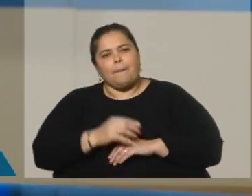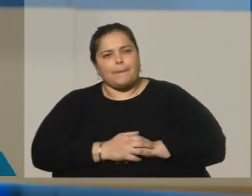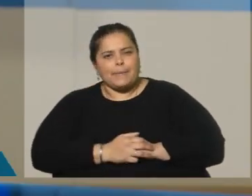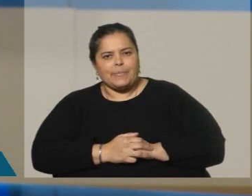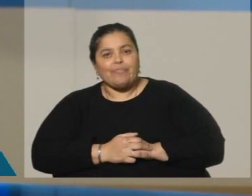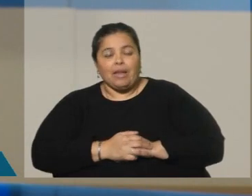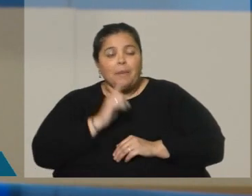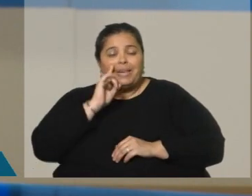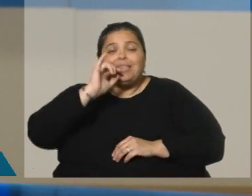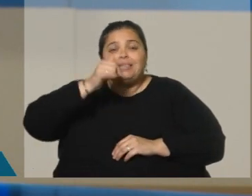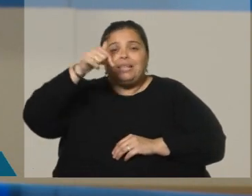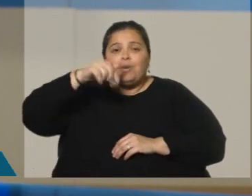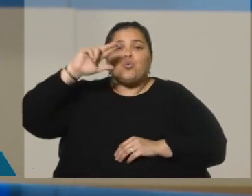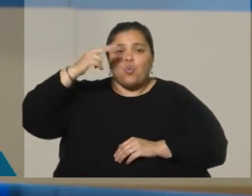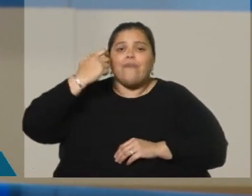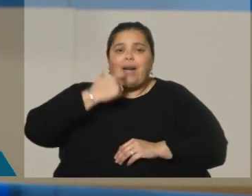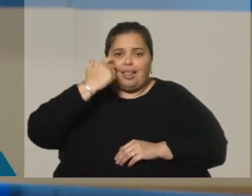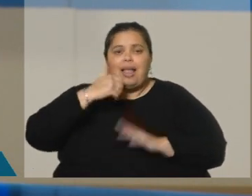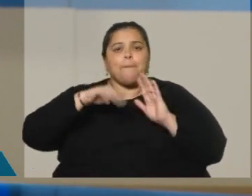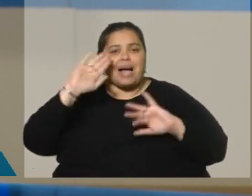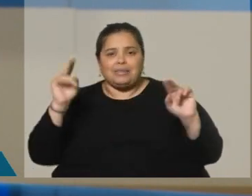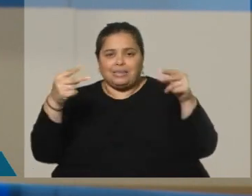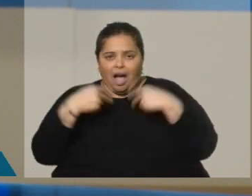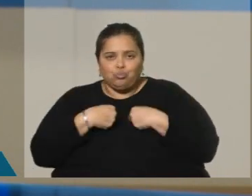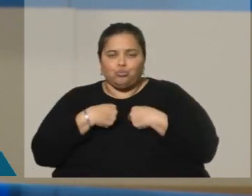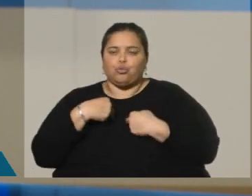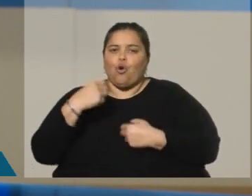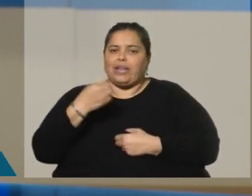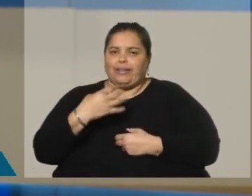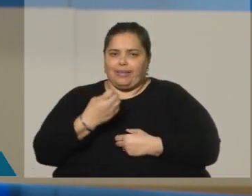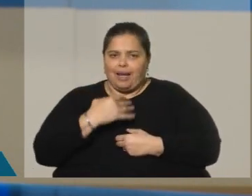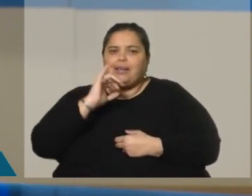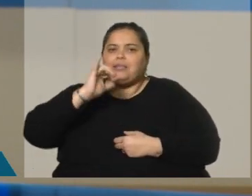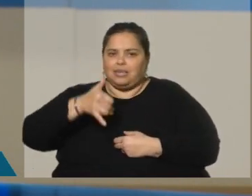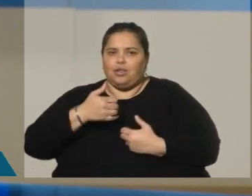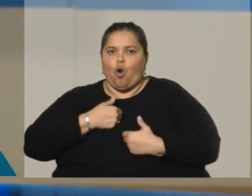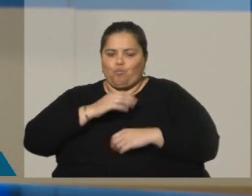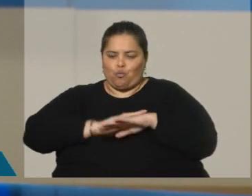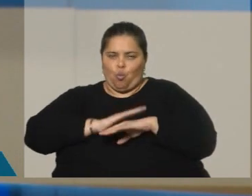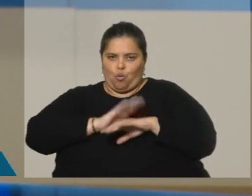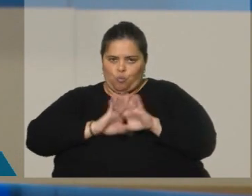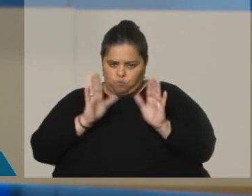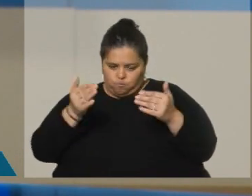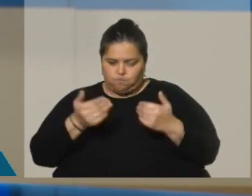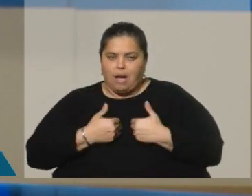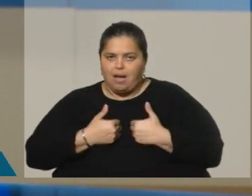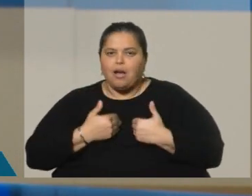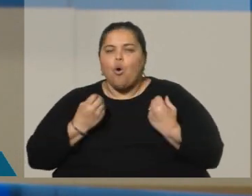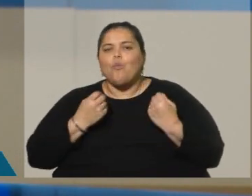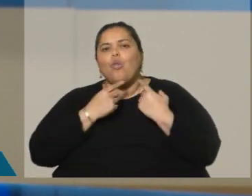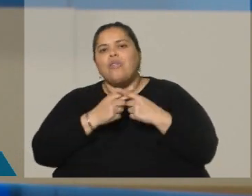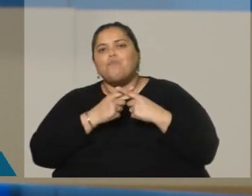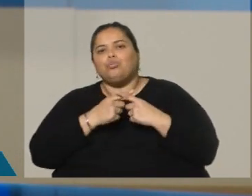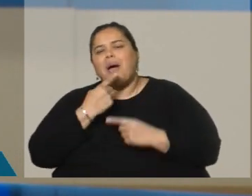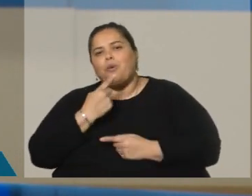en el Uruguay autocrítica que sea la disputa política o que lleva también